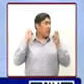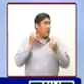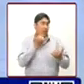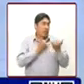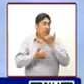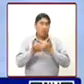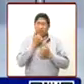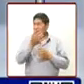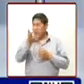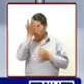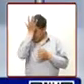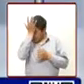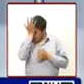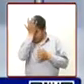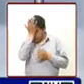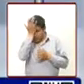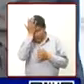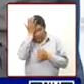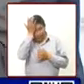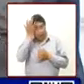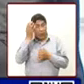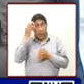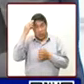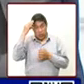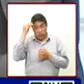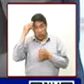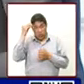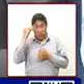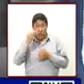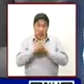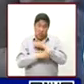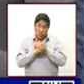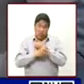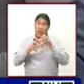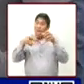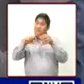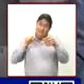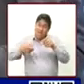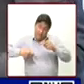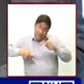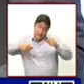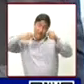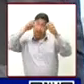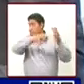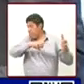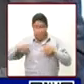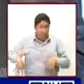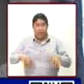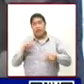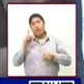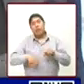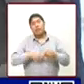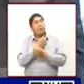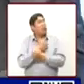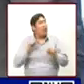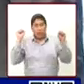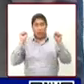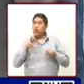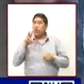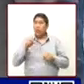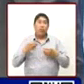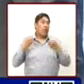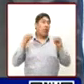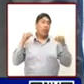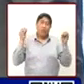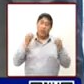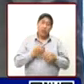hechos... los criminales empiezan a desmantelar incluso el vehículo, que hacen en algún caso imposible encontrar. Exactamente. Y eso no tiene que suceder. Y lo